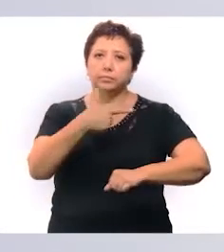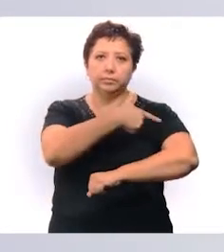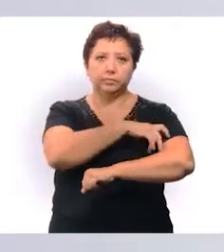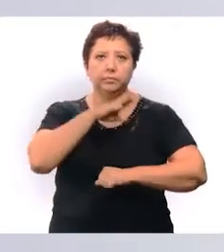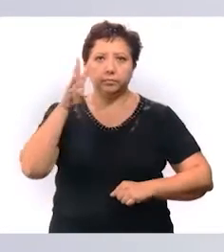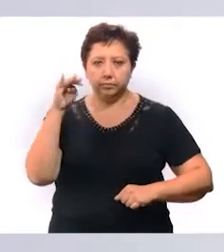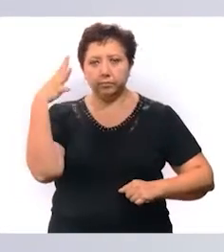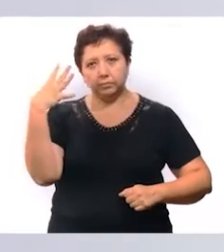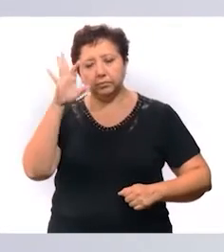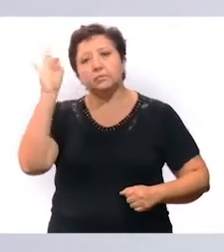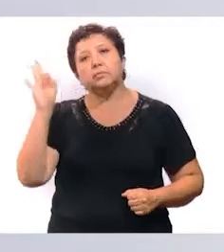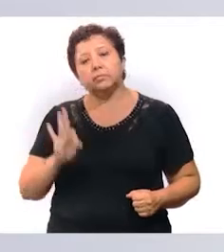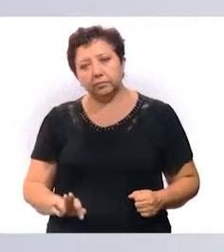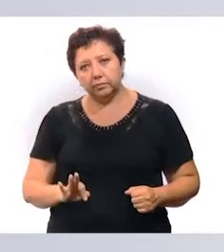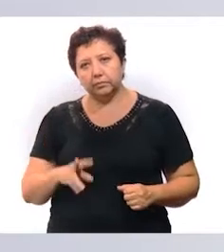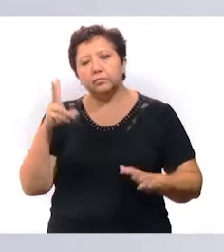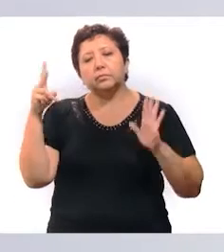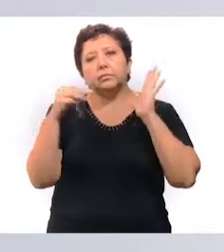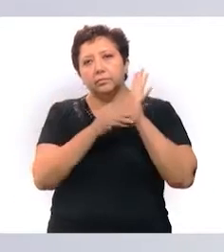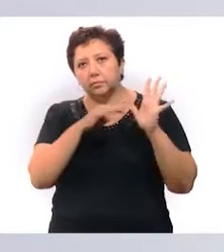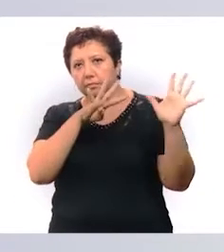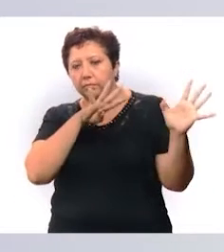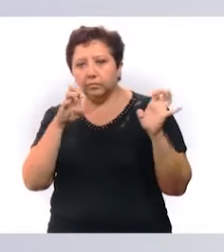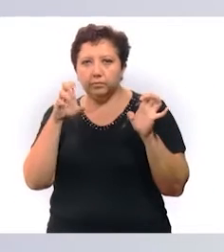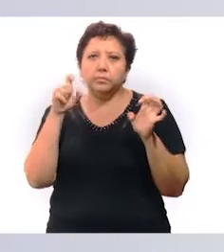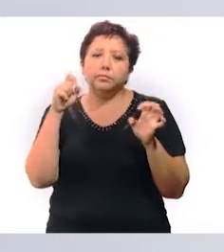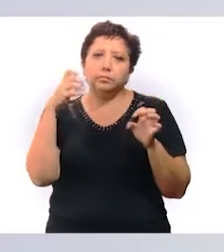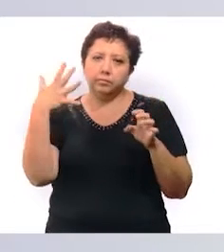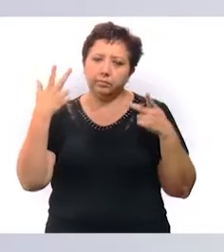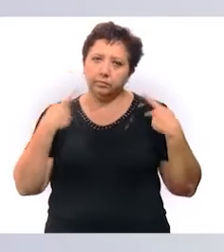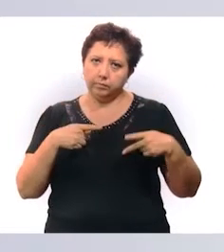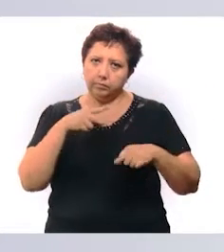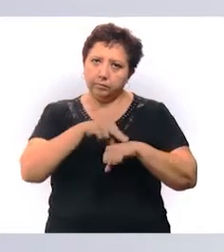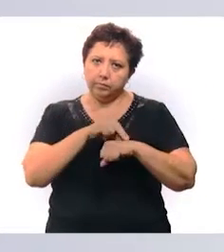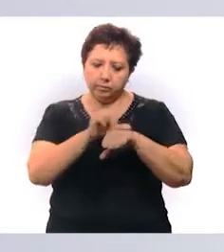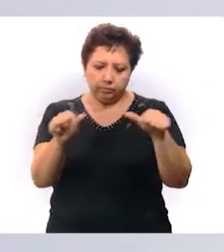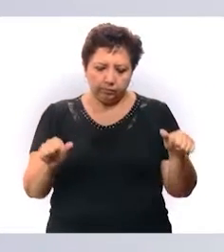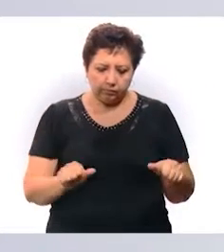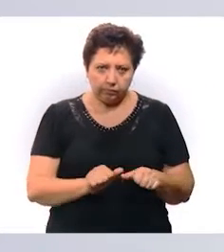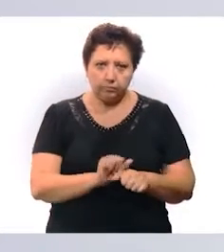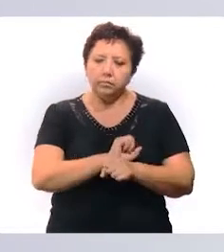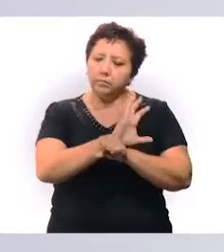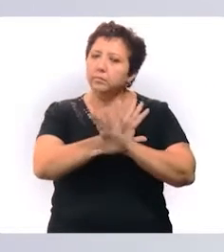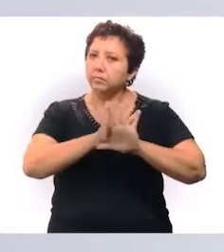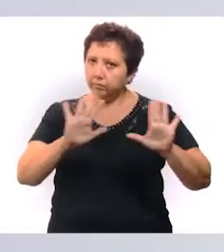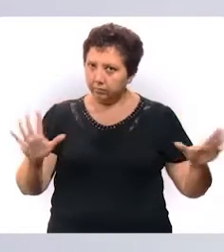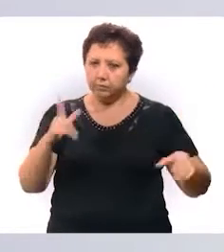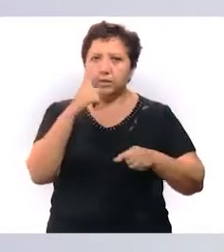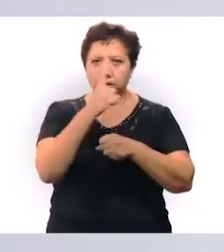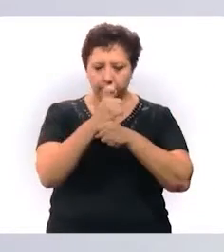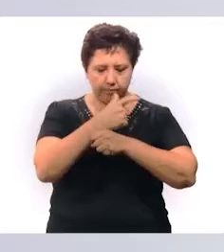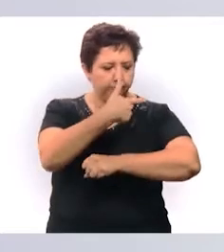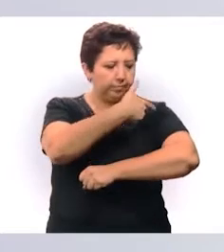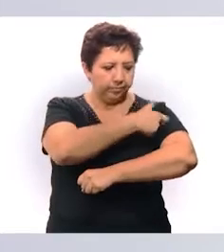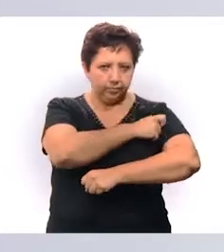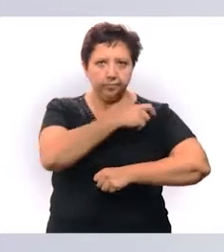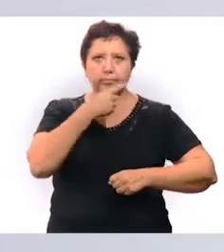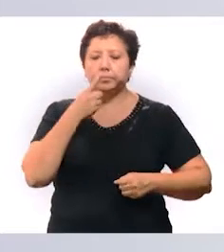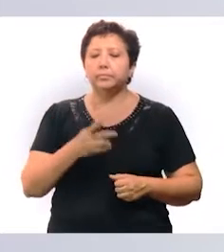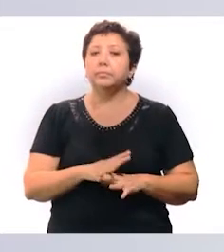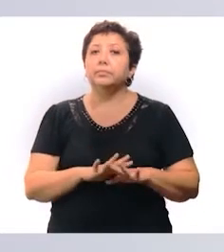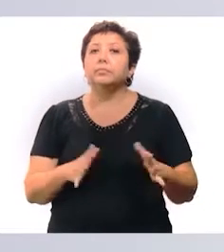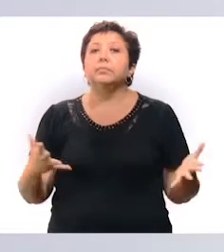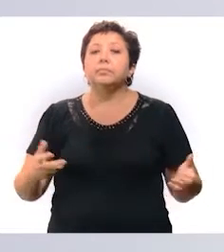el 94%. 2.925 para personal médico de áreas COVID que ya recibieron la primera aplicación.